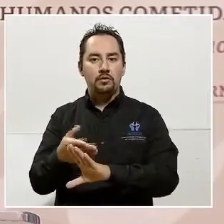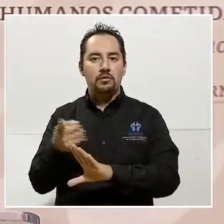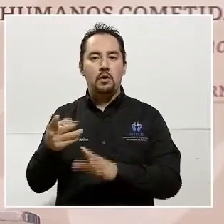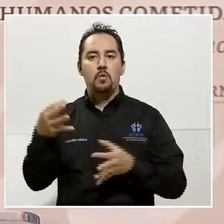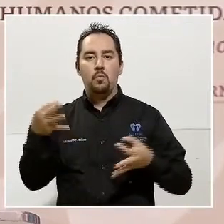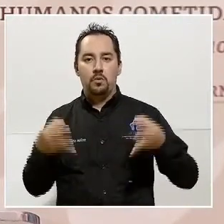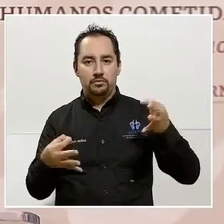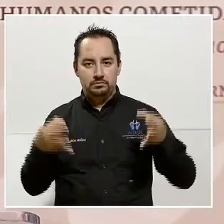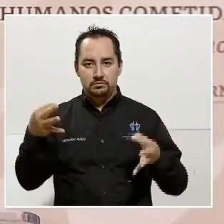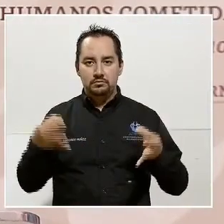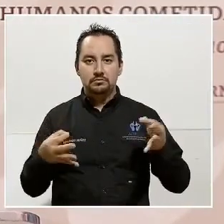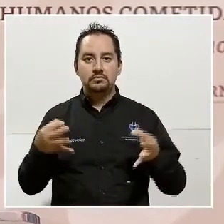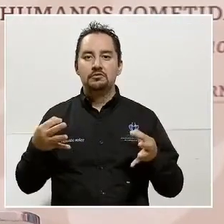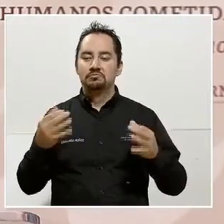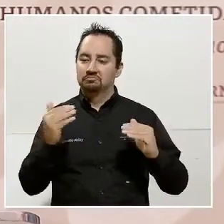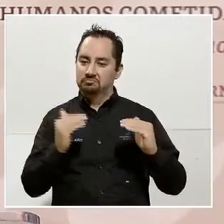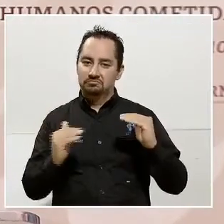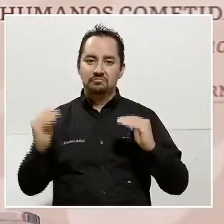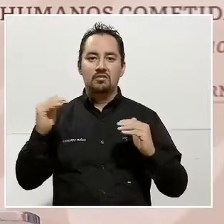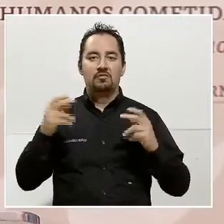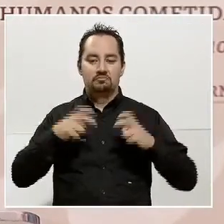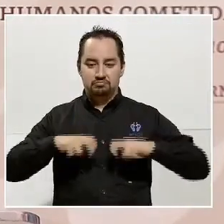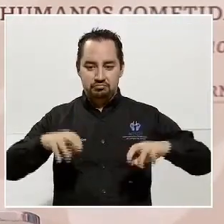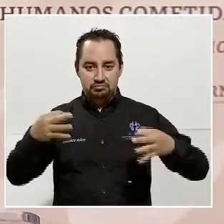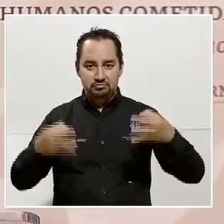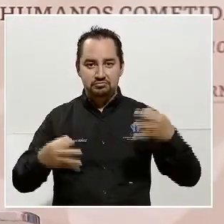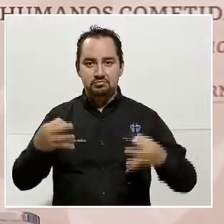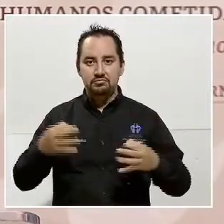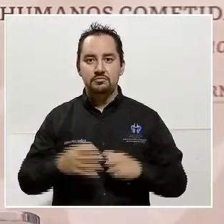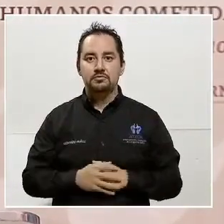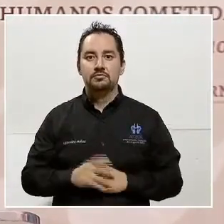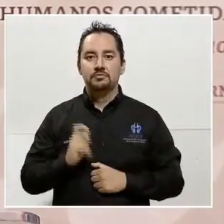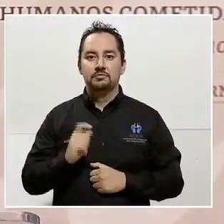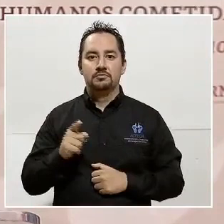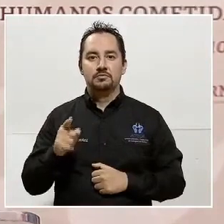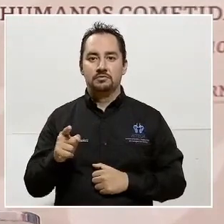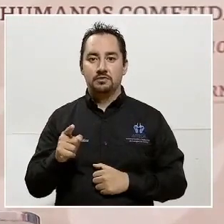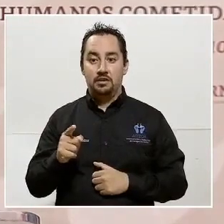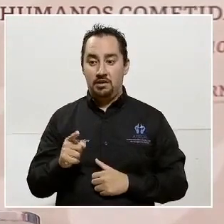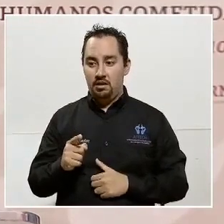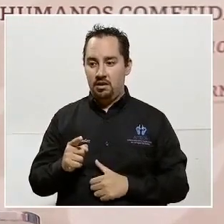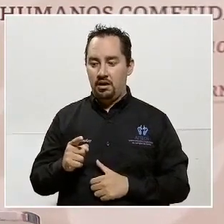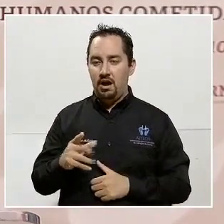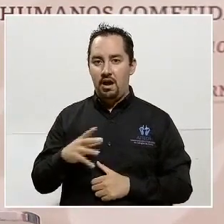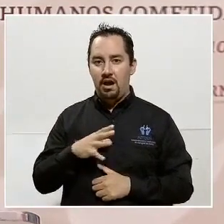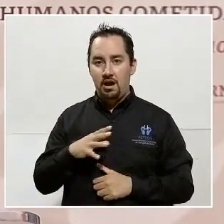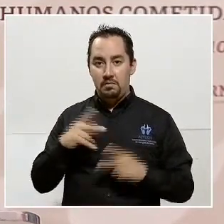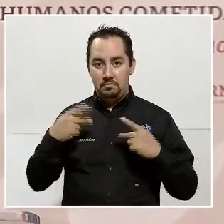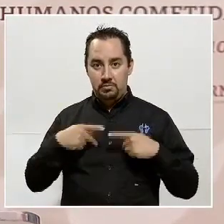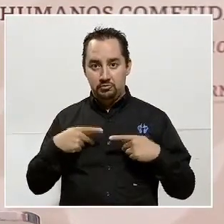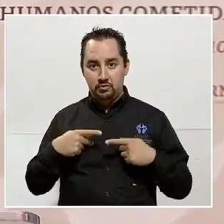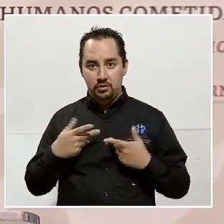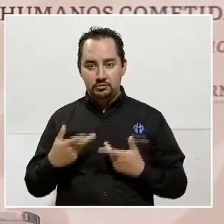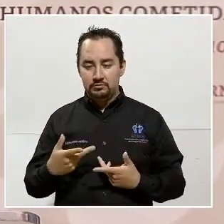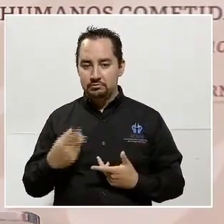y magistrados negaron como pruebas las huellas de las torturas infligidas en las personas